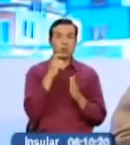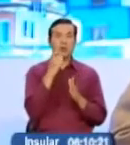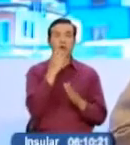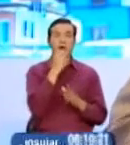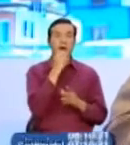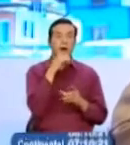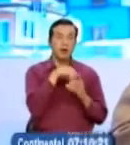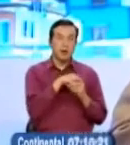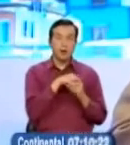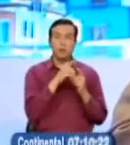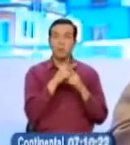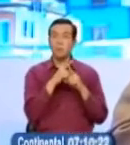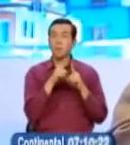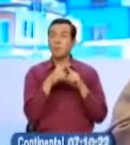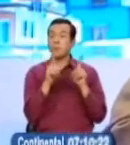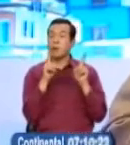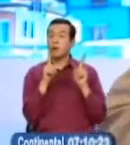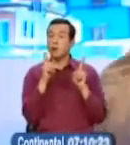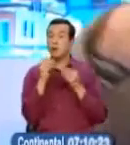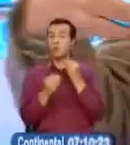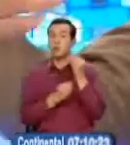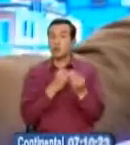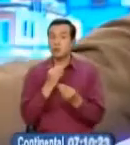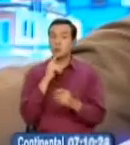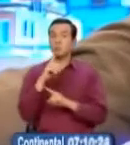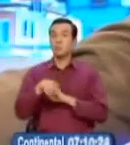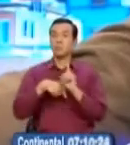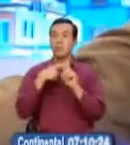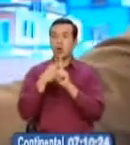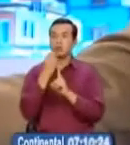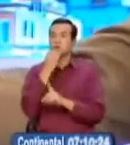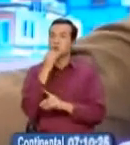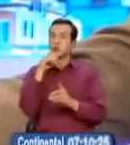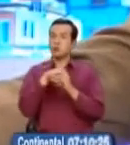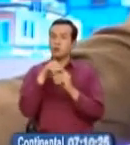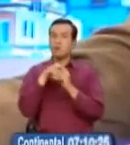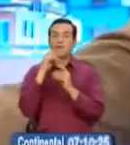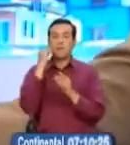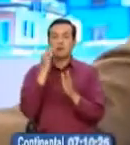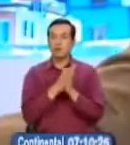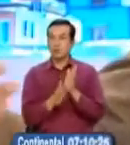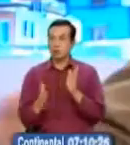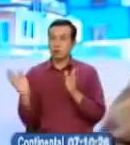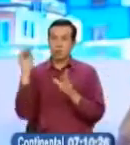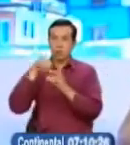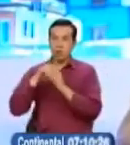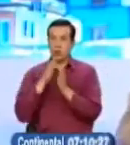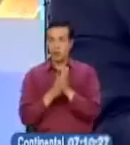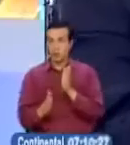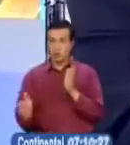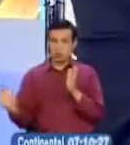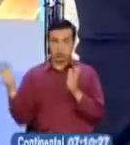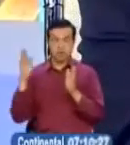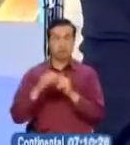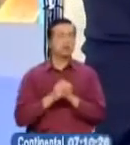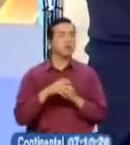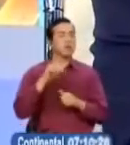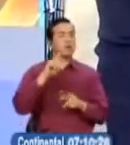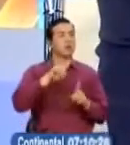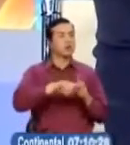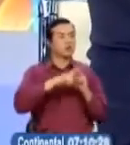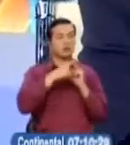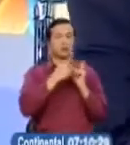ahorro, pero simultáneamente aumenta el ahorro a plazo, a largo plazo. Y en enero recordemos que inicia